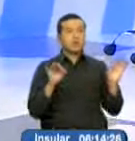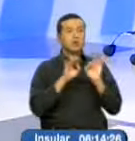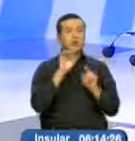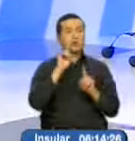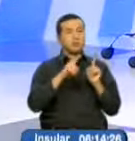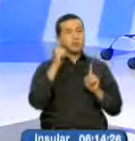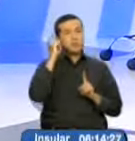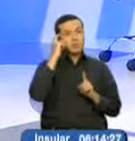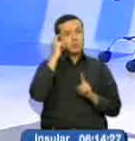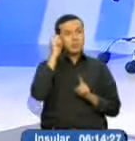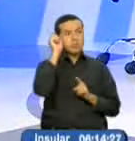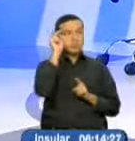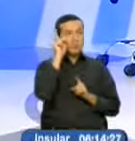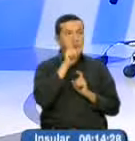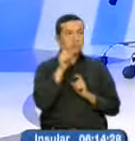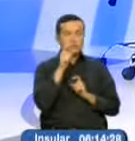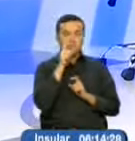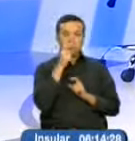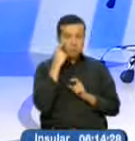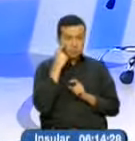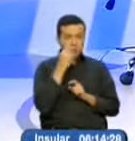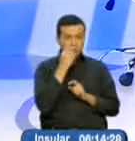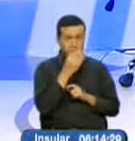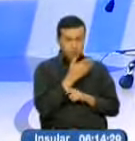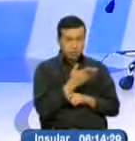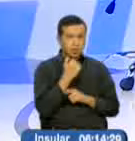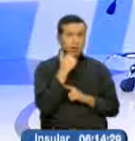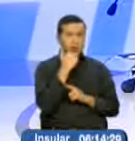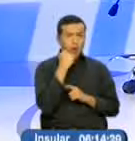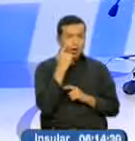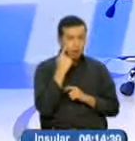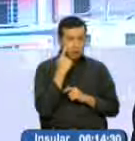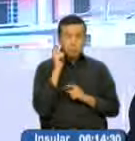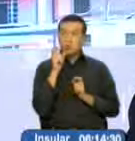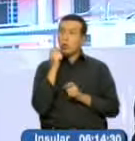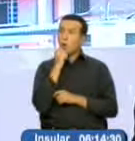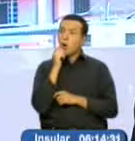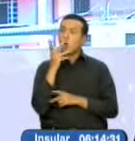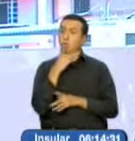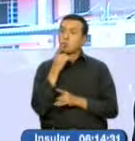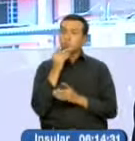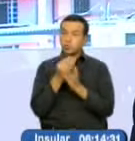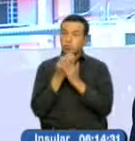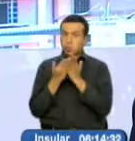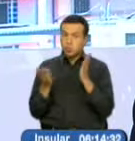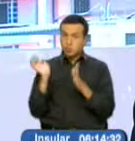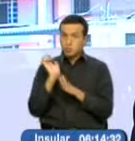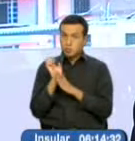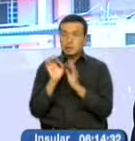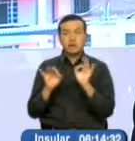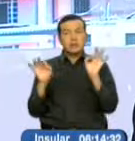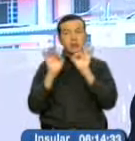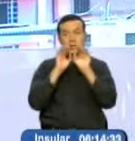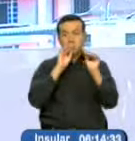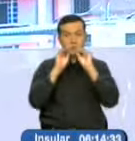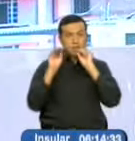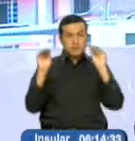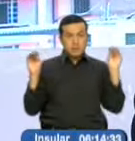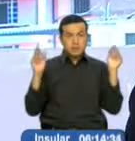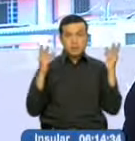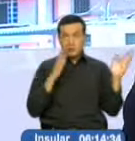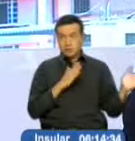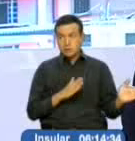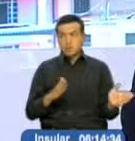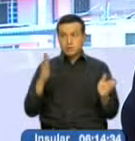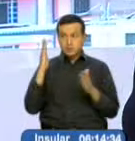una oportunidad, que la gente los pruebe, y ahora son completamente apetecidos en los mercados. Lo importante es lo que usted menciona, es que una vez